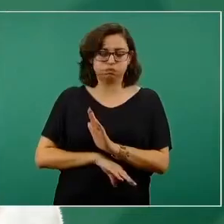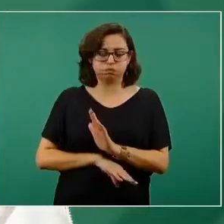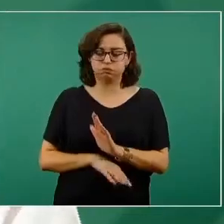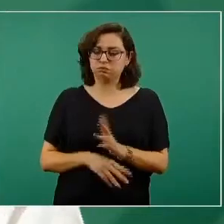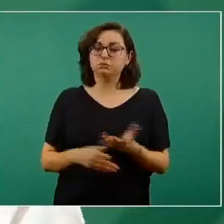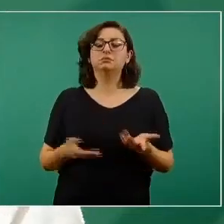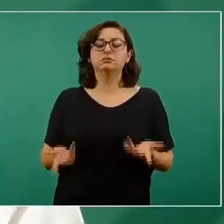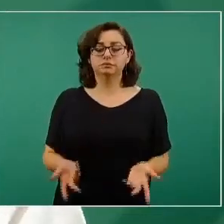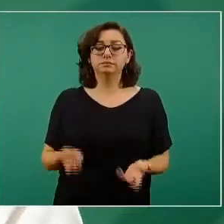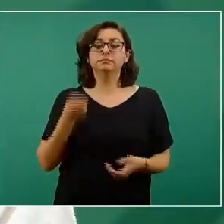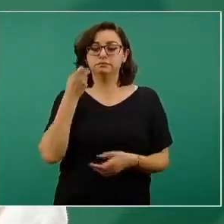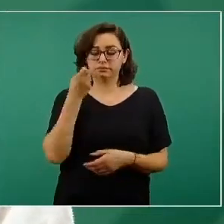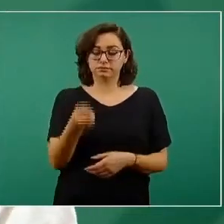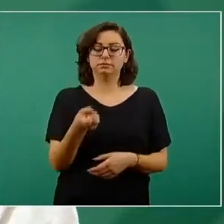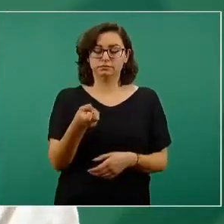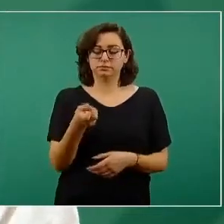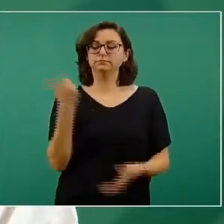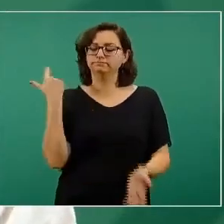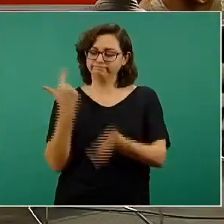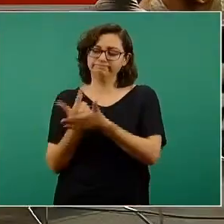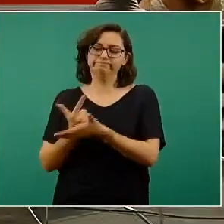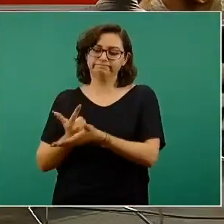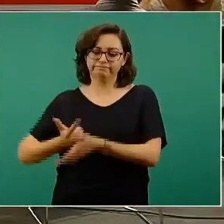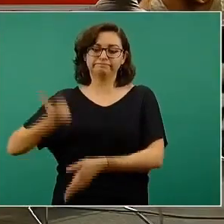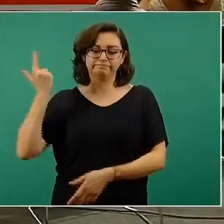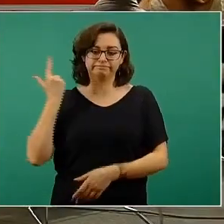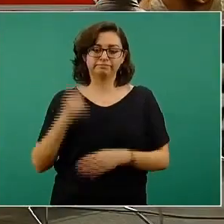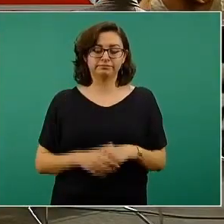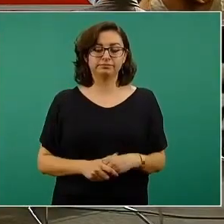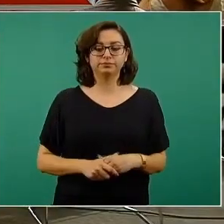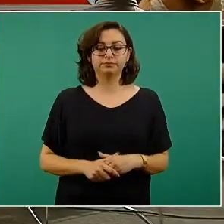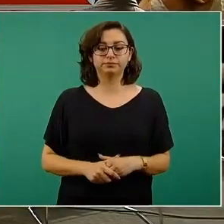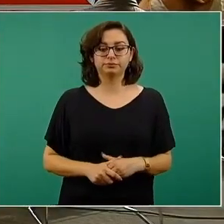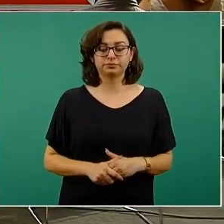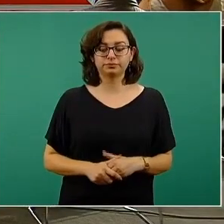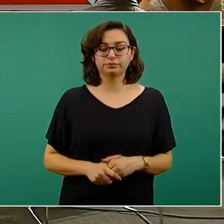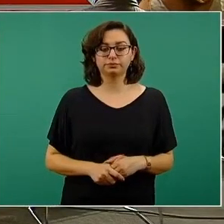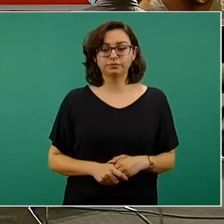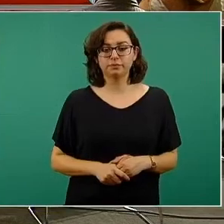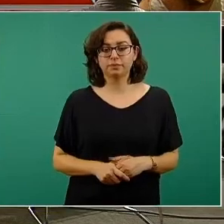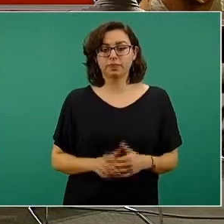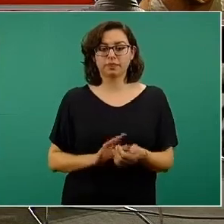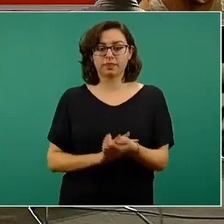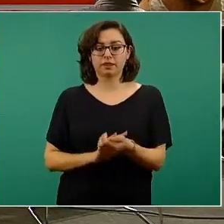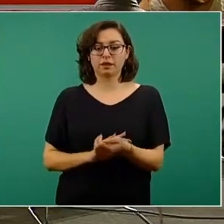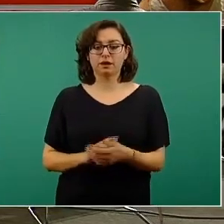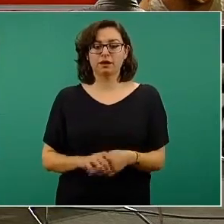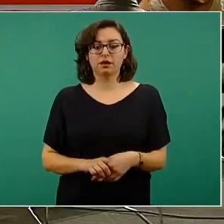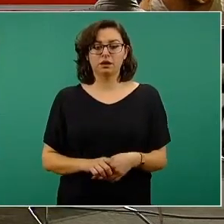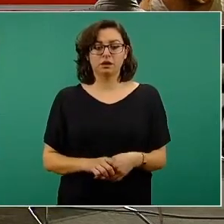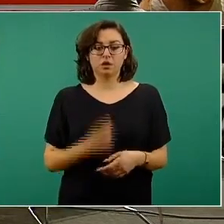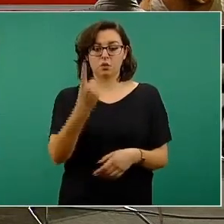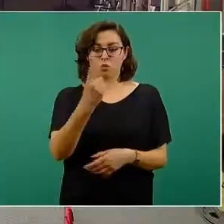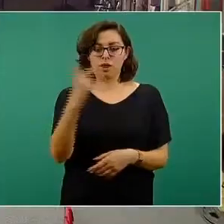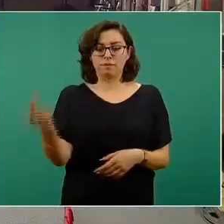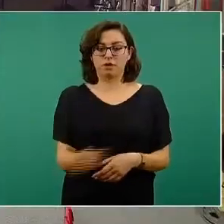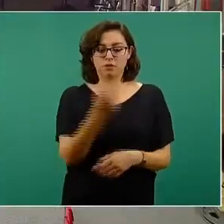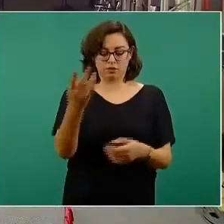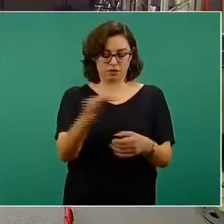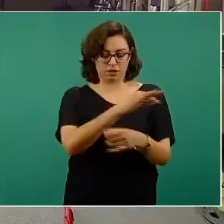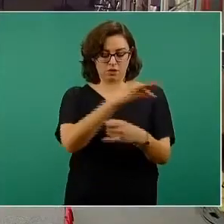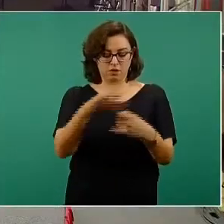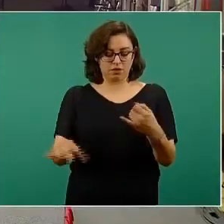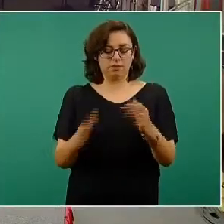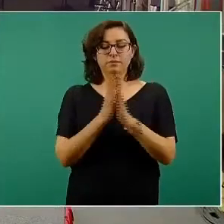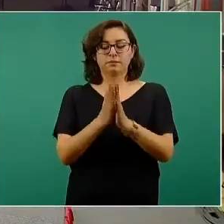casi cero, y eso desde luego pone en peligro la vida. Muchas gracias. Nos da tiempo para una última. Miguel,